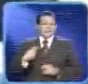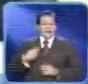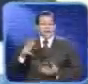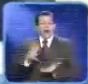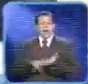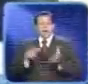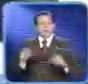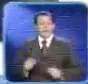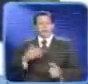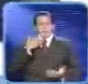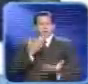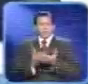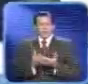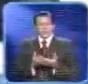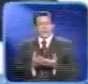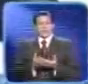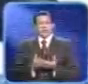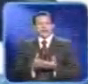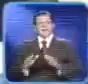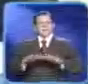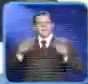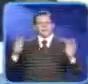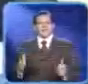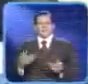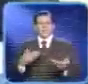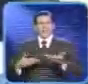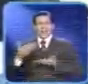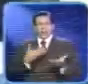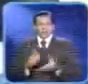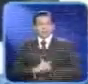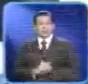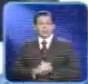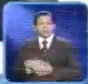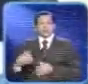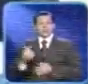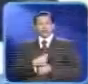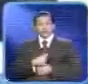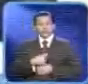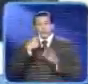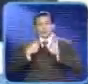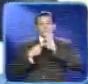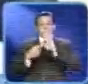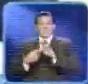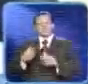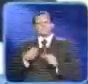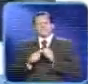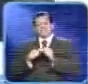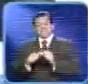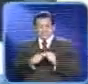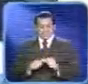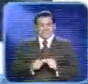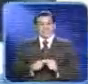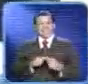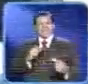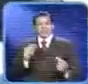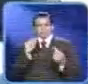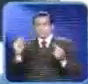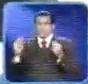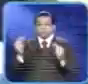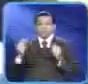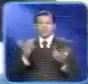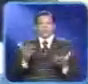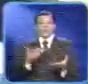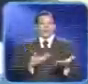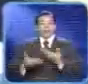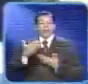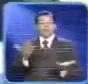aprobación de la propuesta que hemos llevado a la mesa de negociación. Nosotros hemos manifestado que seguimos en esa mesa de negociación